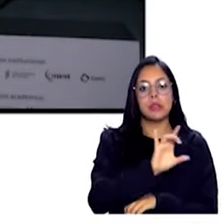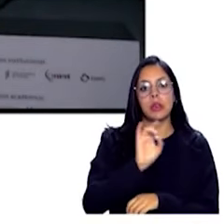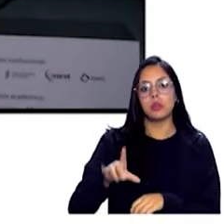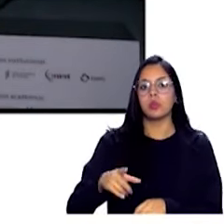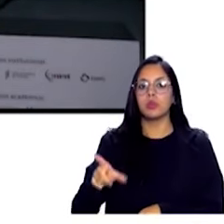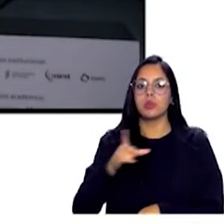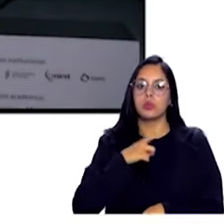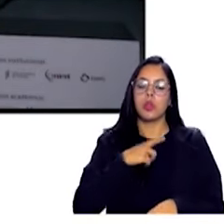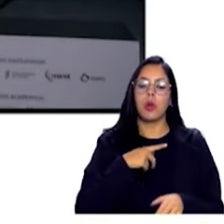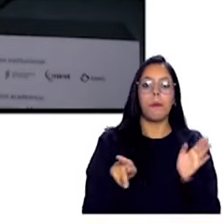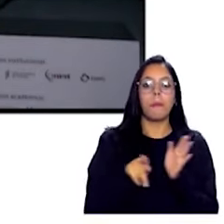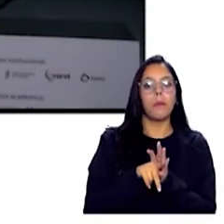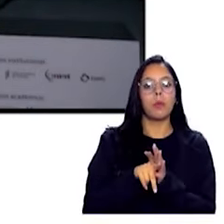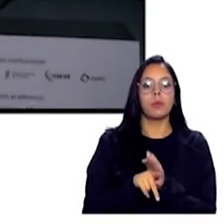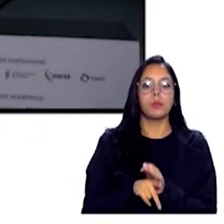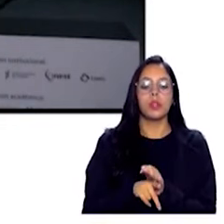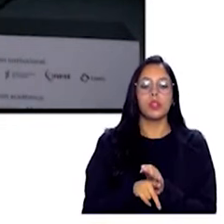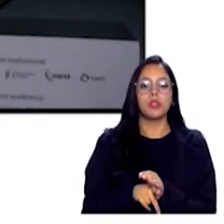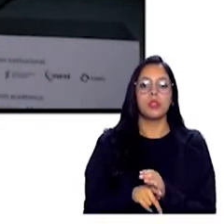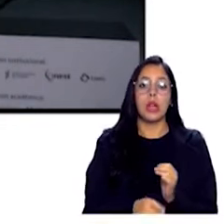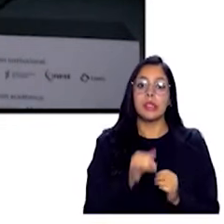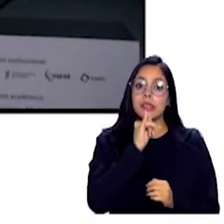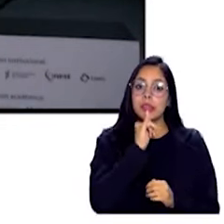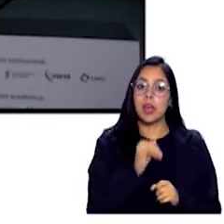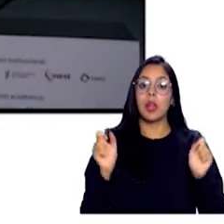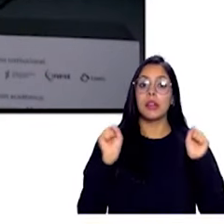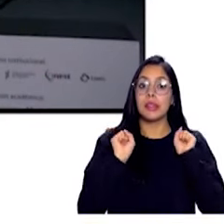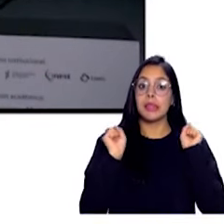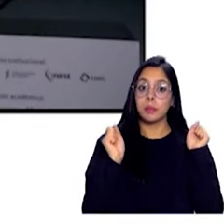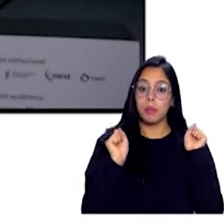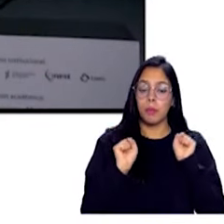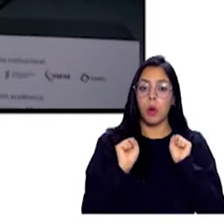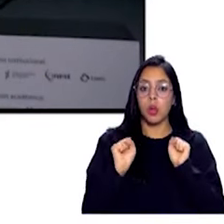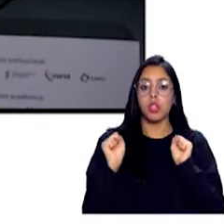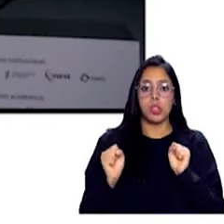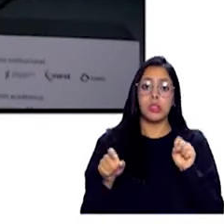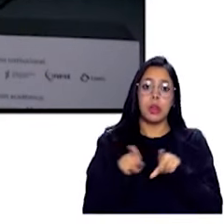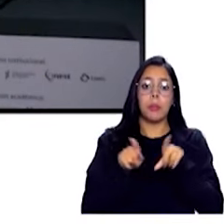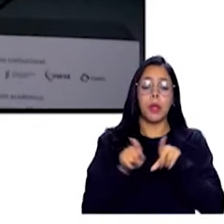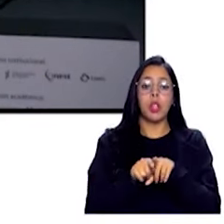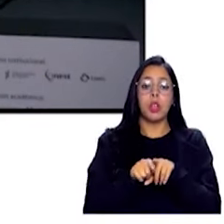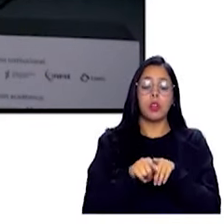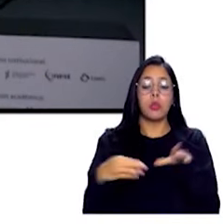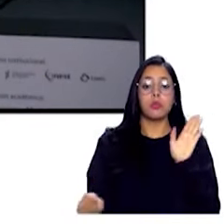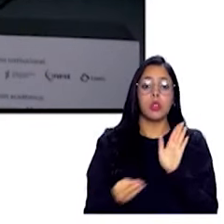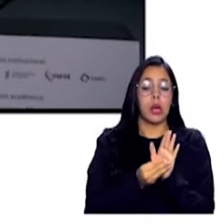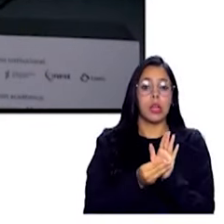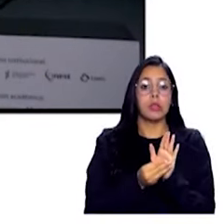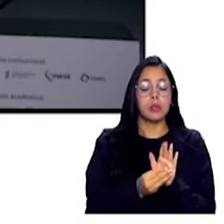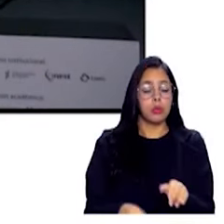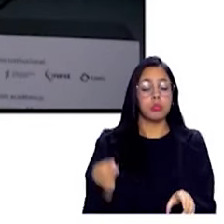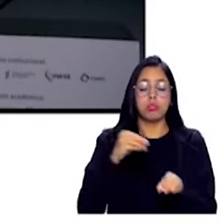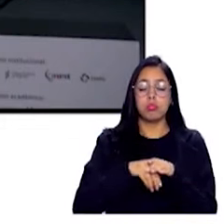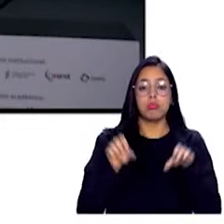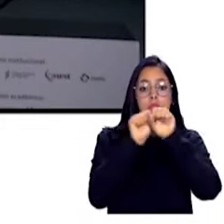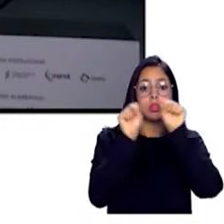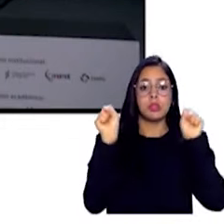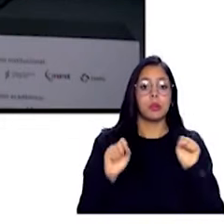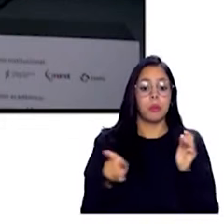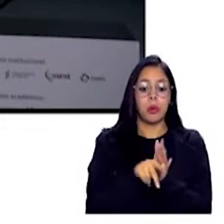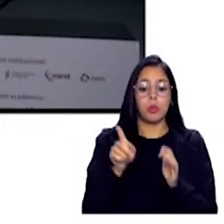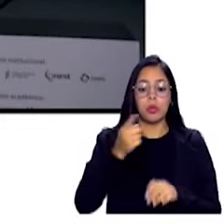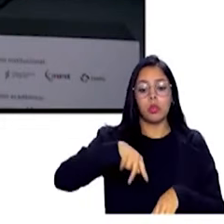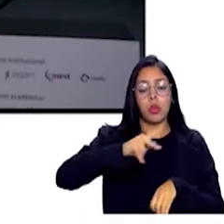incorporar a nuestro propio sistema Entonces Yo me voy a referir como he visto queas de Las intervenciones se han referido